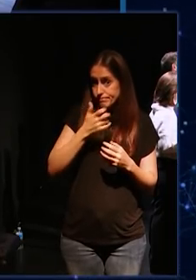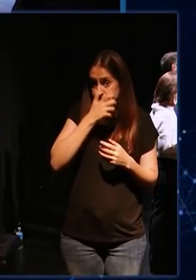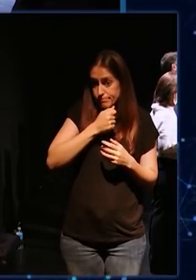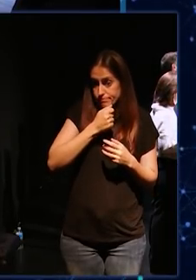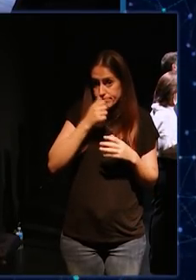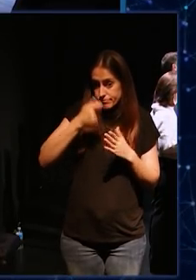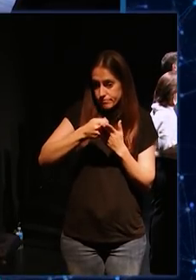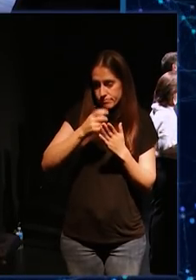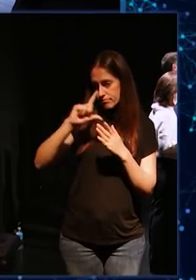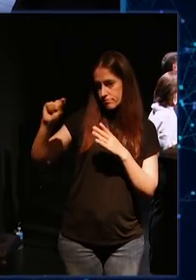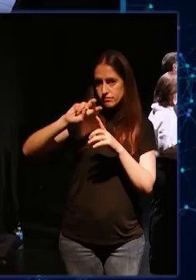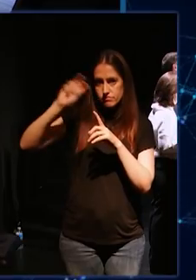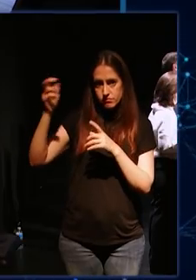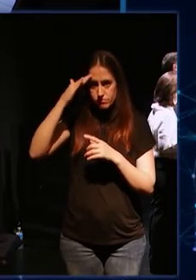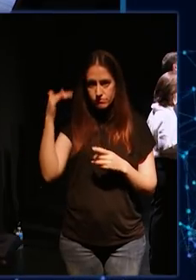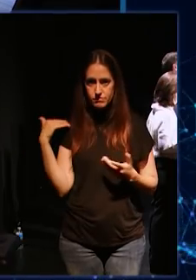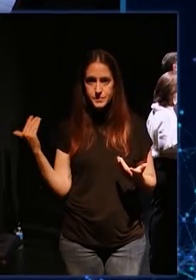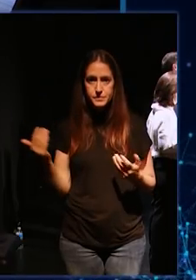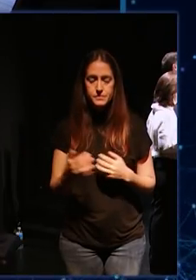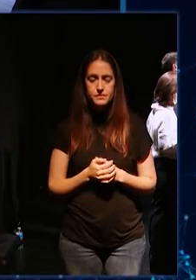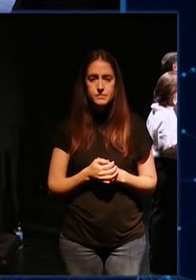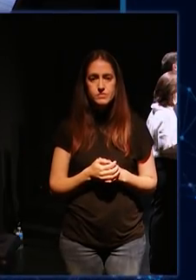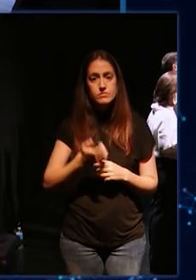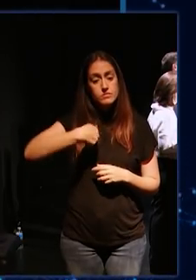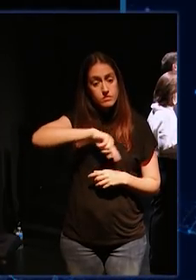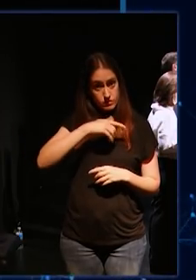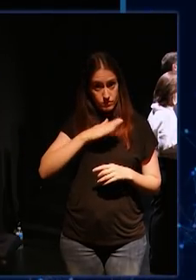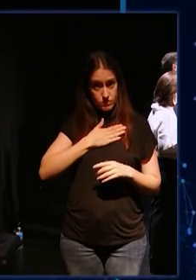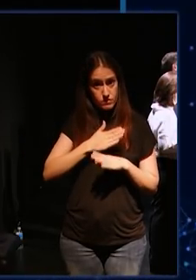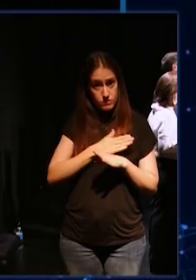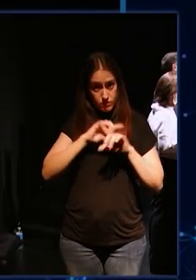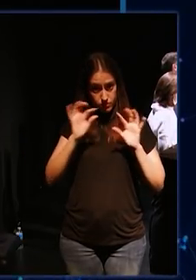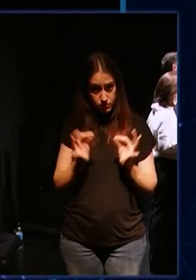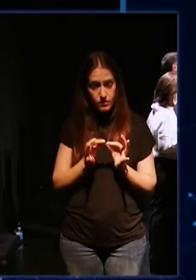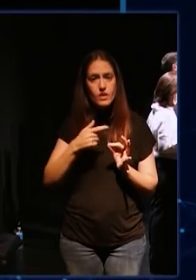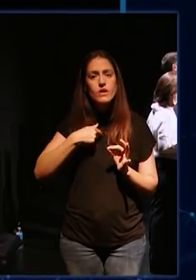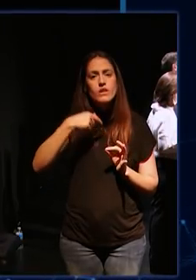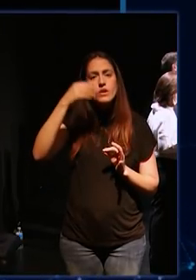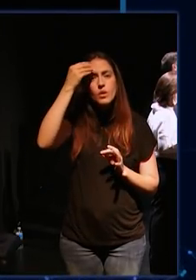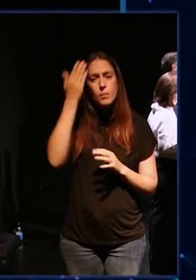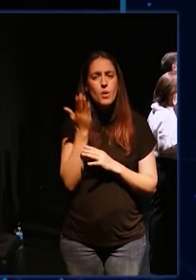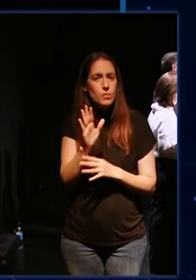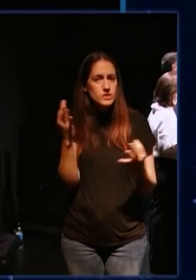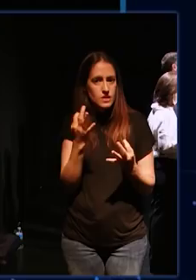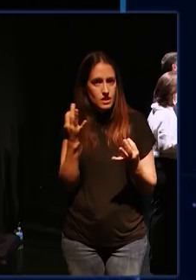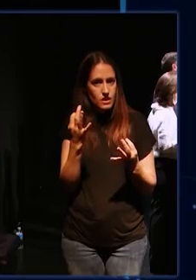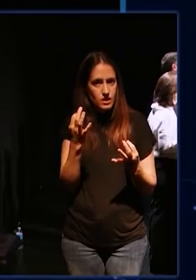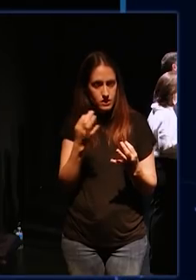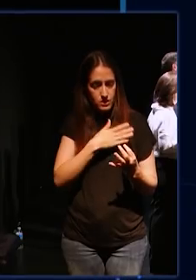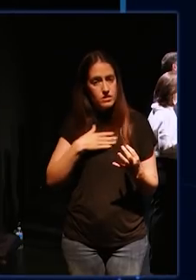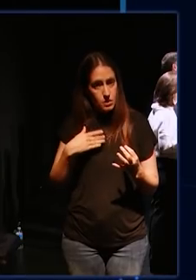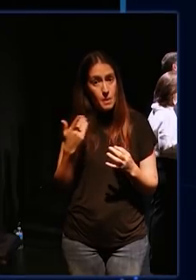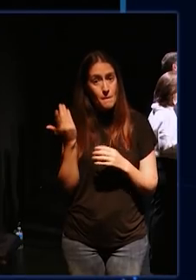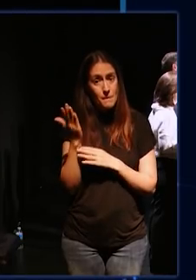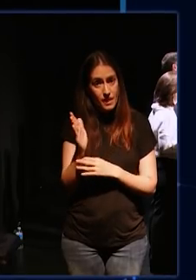y no pueden afrontarlo. Entonces, nosotros desde En Comú Podem, lo que proponemos, aparte de la medida esta que ha